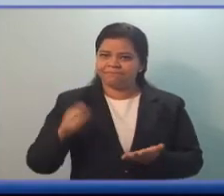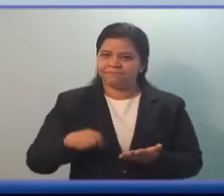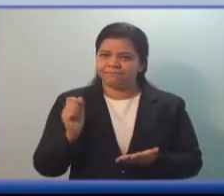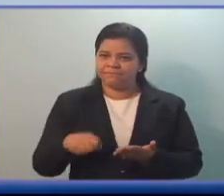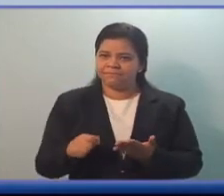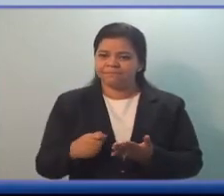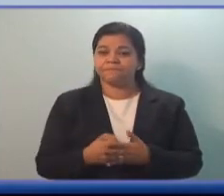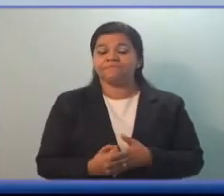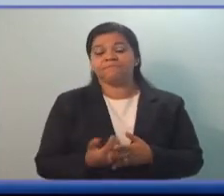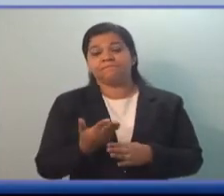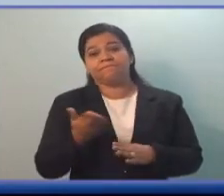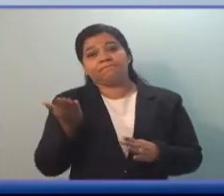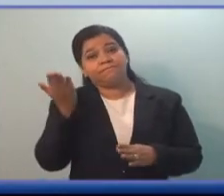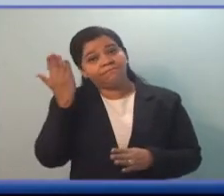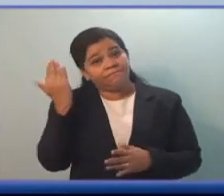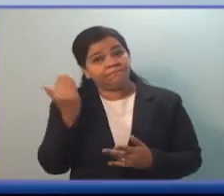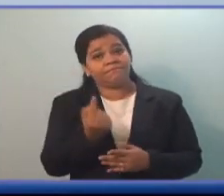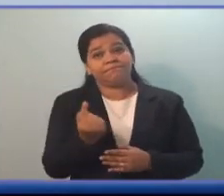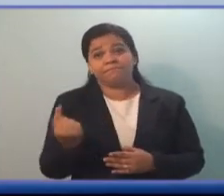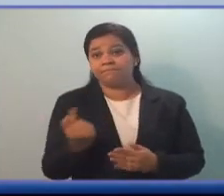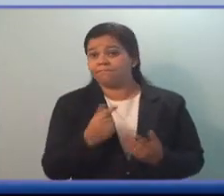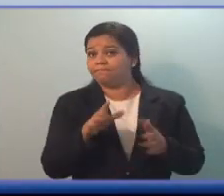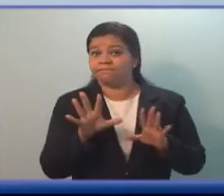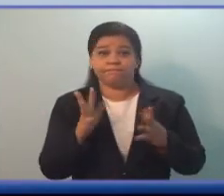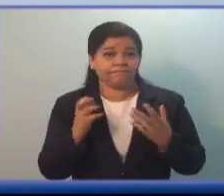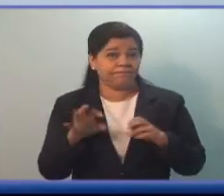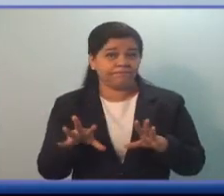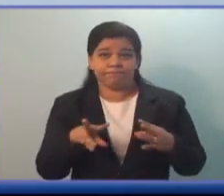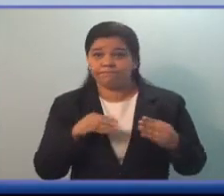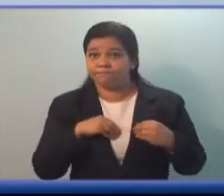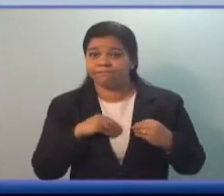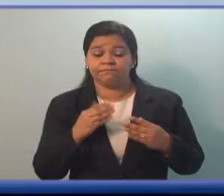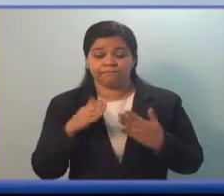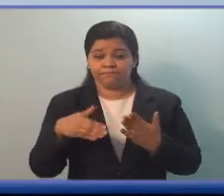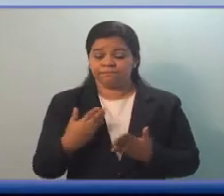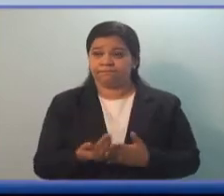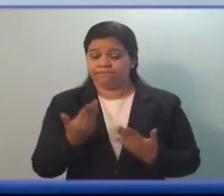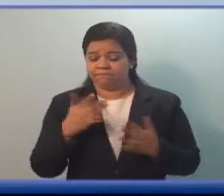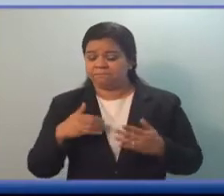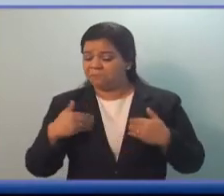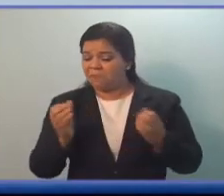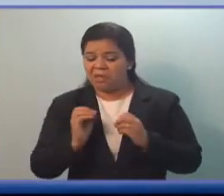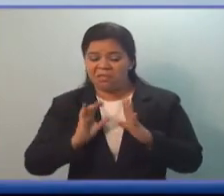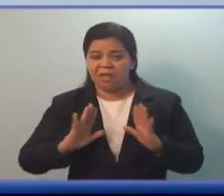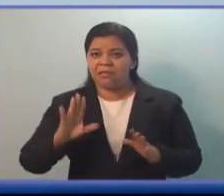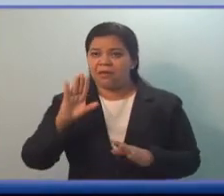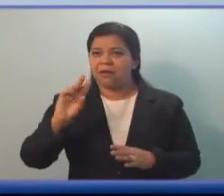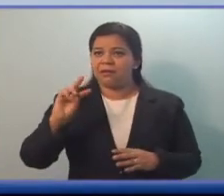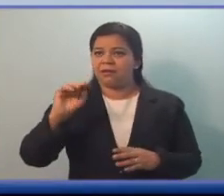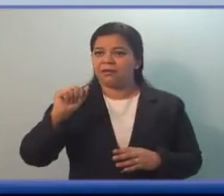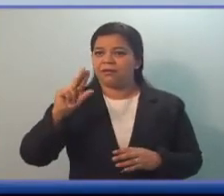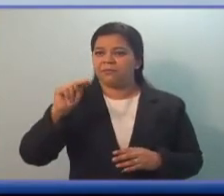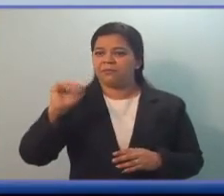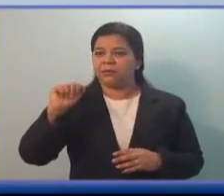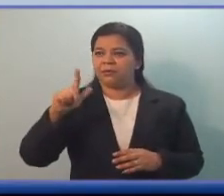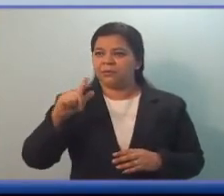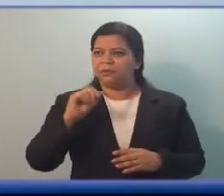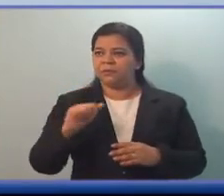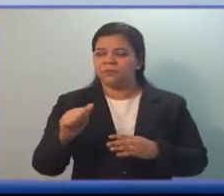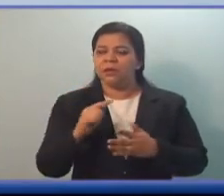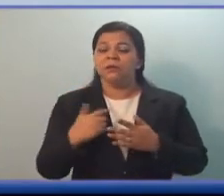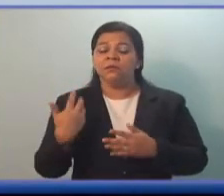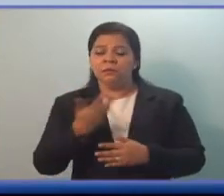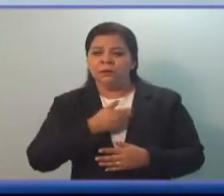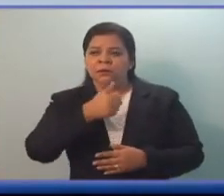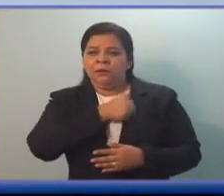jueces no querían aceptar, cuestionaron que no teníamos manual de evaluación, sí lo teníamos, pero al final nuestro deber